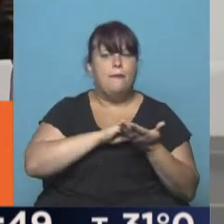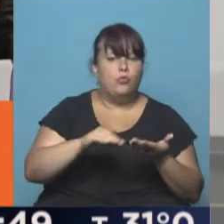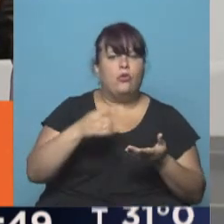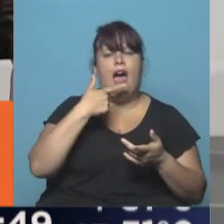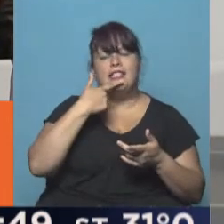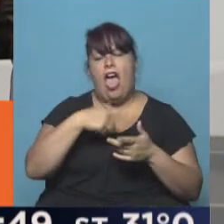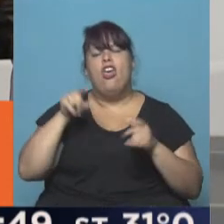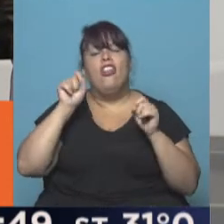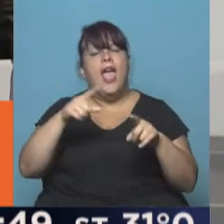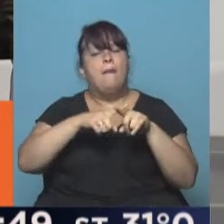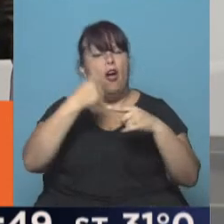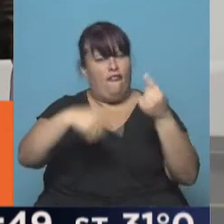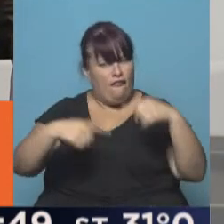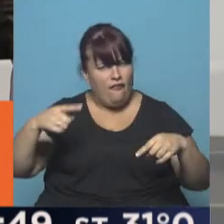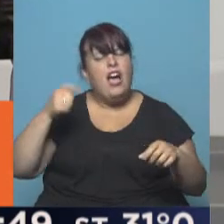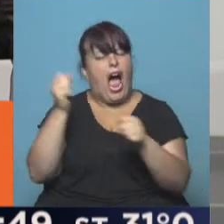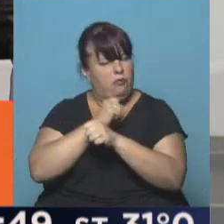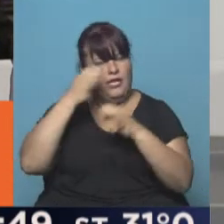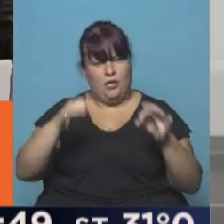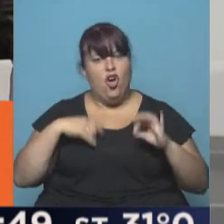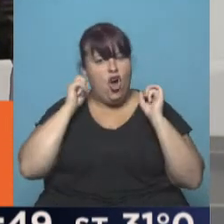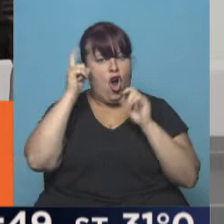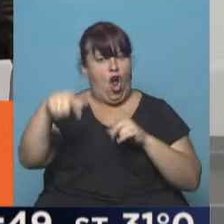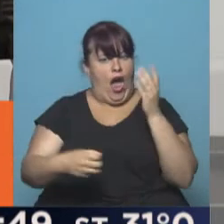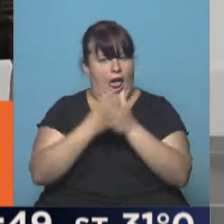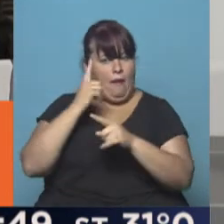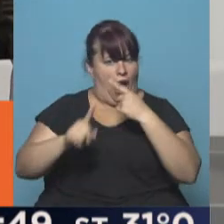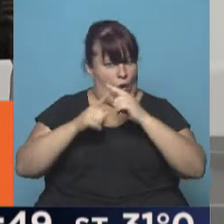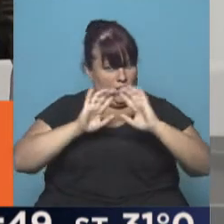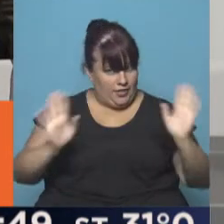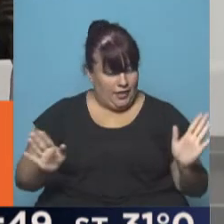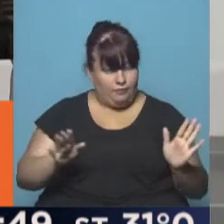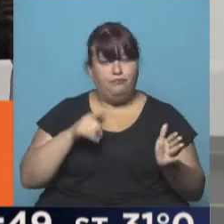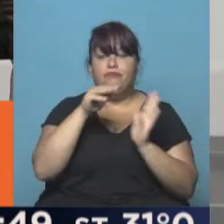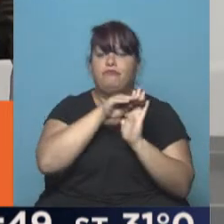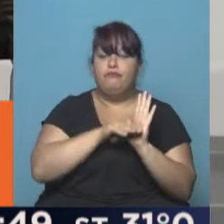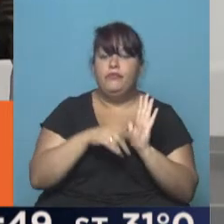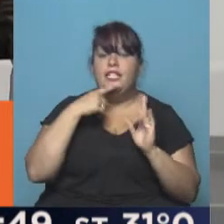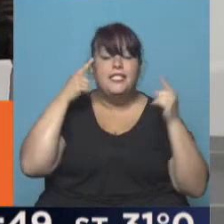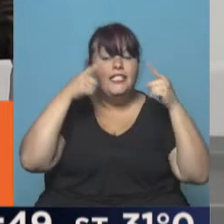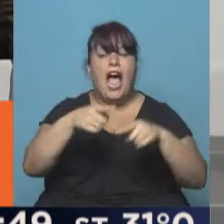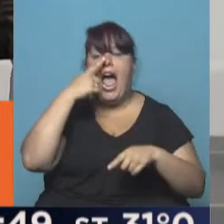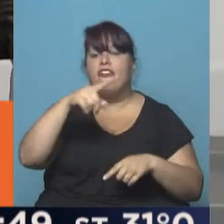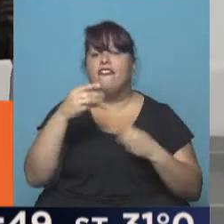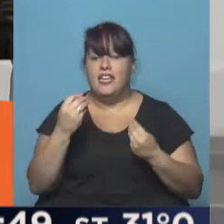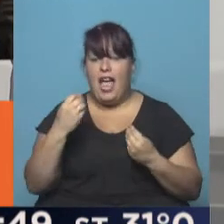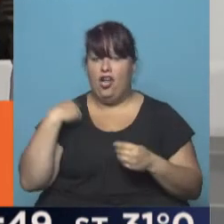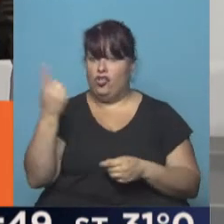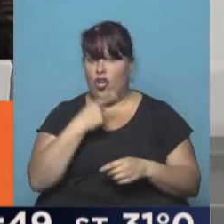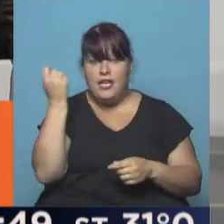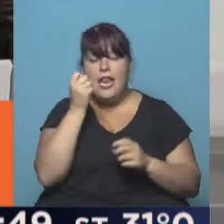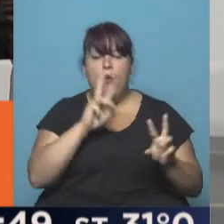partidos políticos van a aprobar este acuerdo que hemos alcanzado en la mañana de hoy, donde habla de que el objetivo final que teníamos todos,